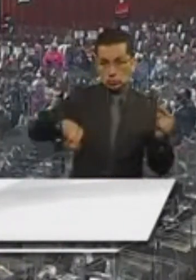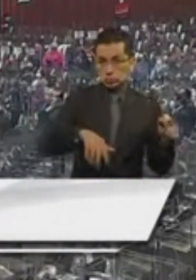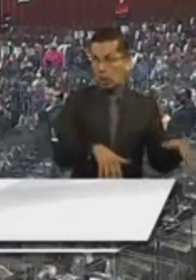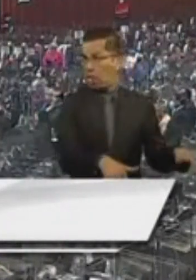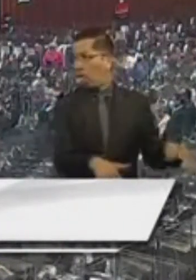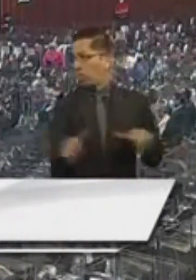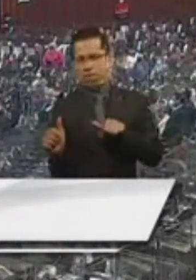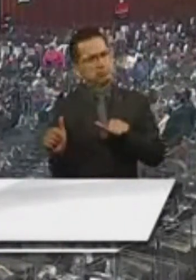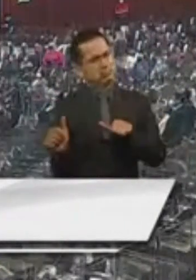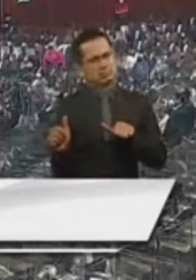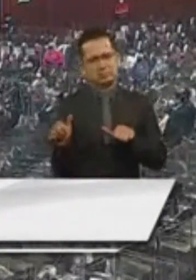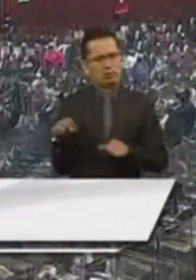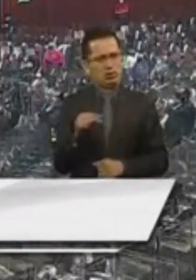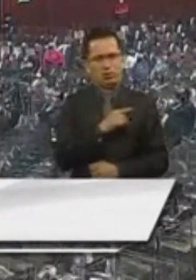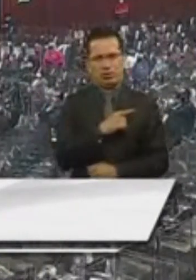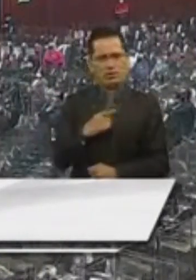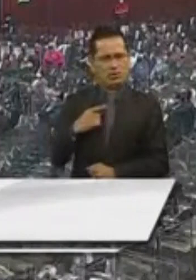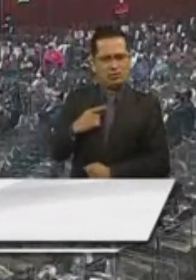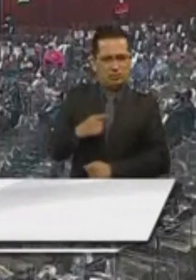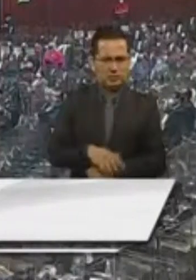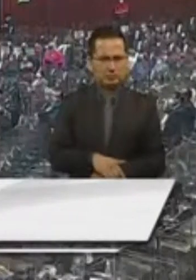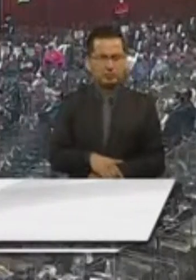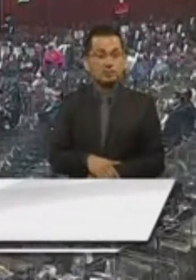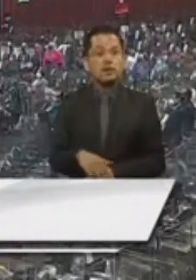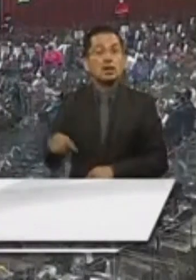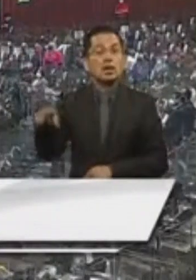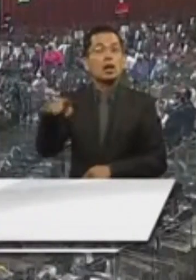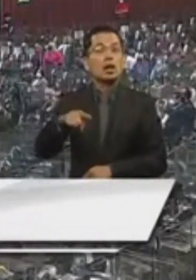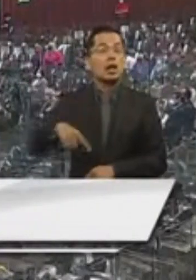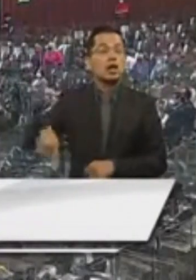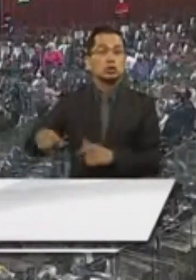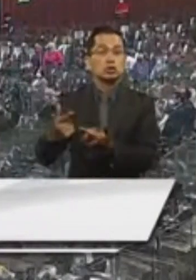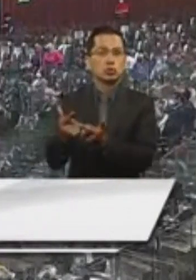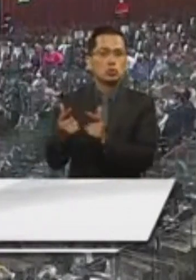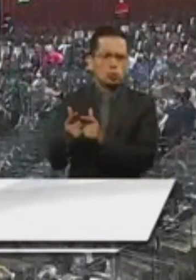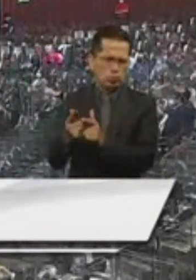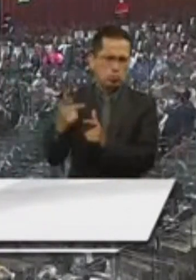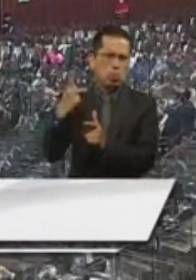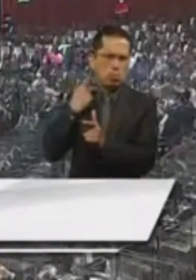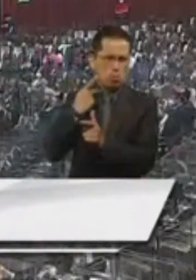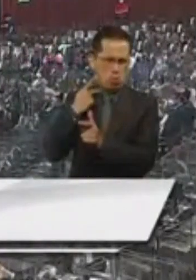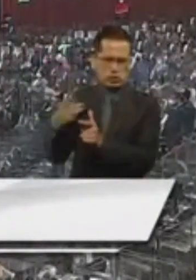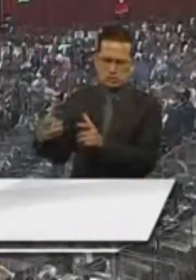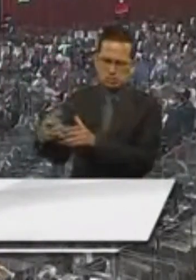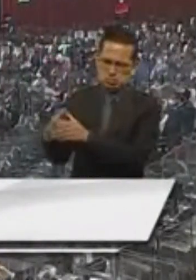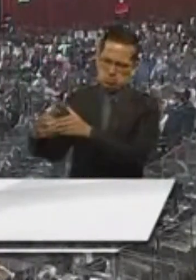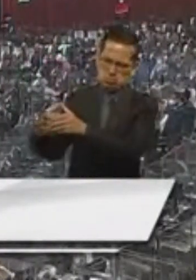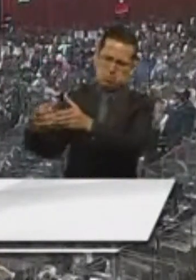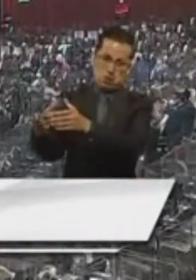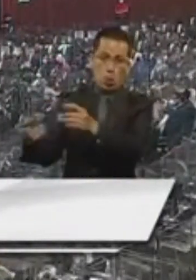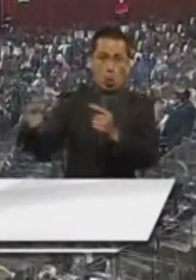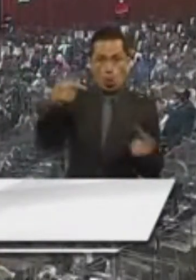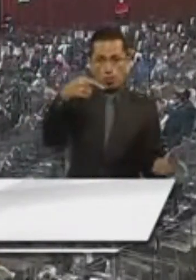El bloque opositor, cuyos discursos he escuchado con respeto,